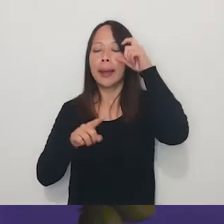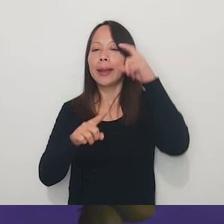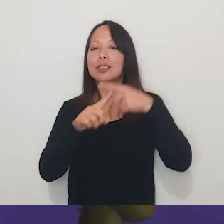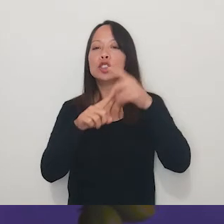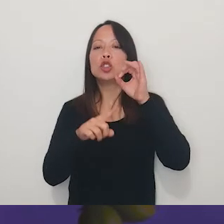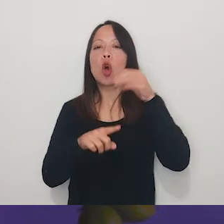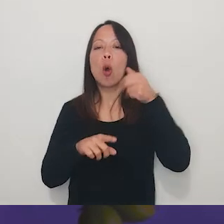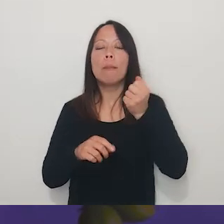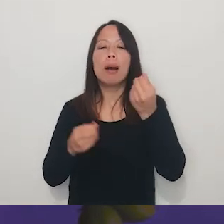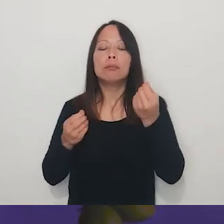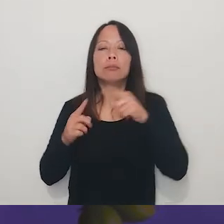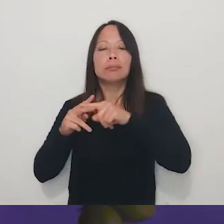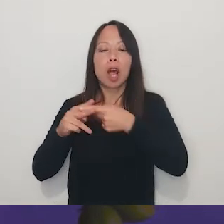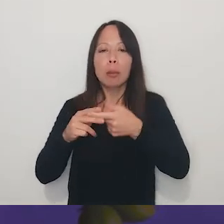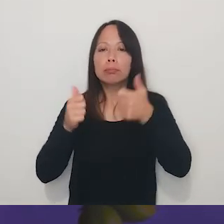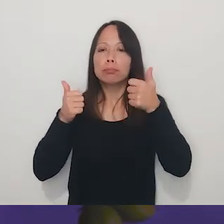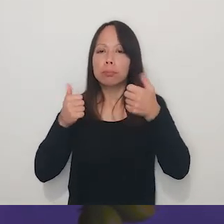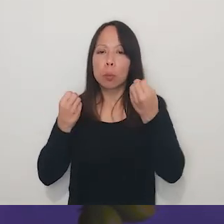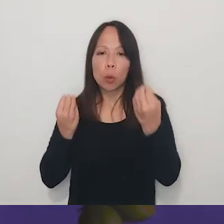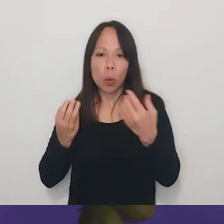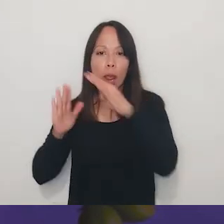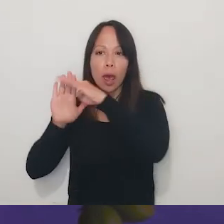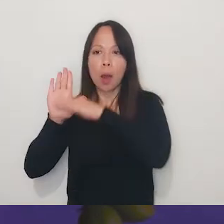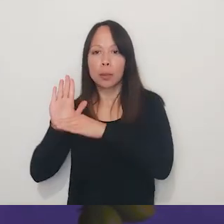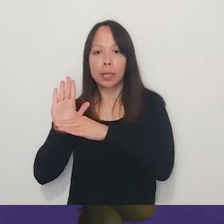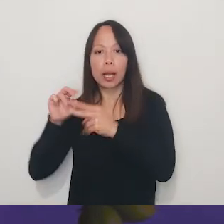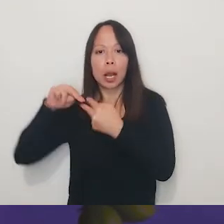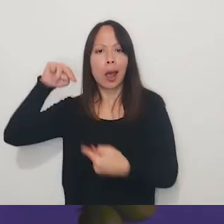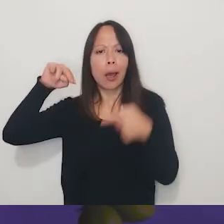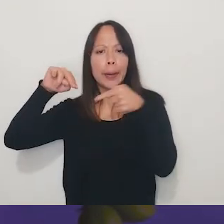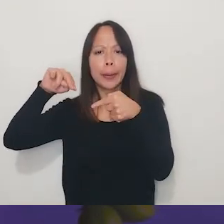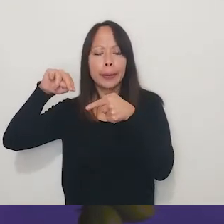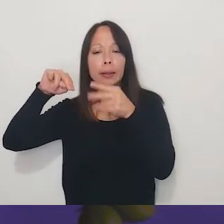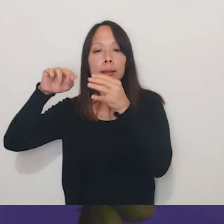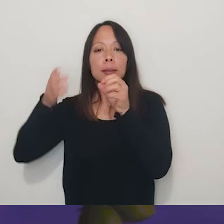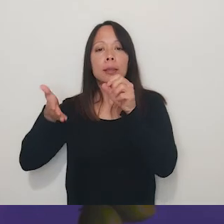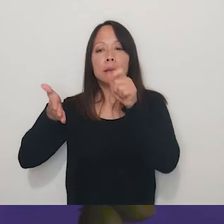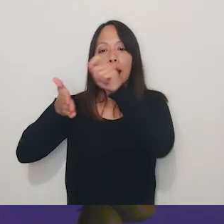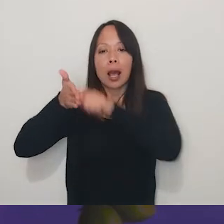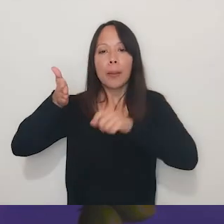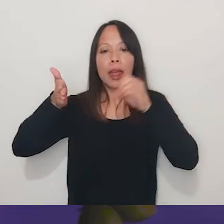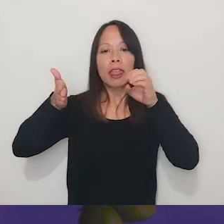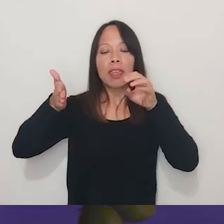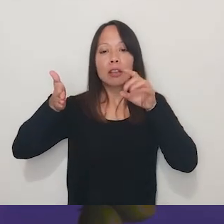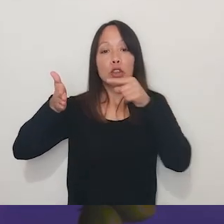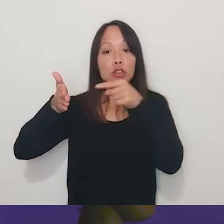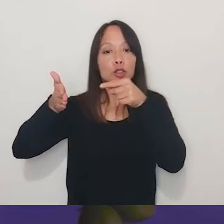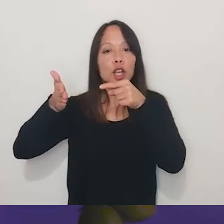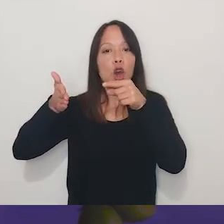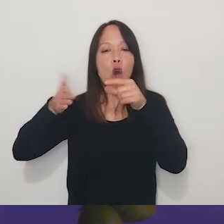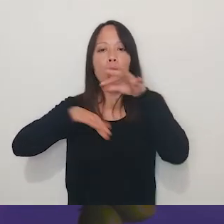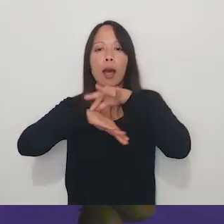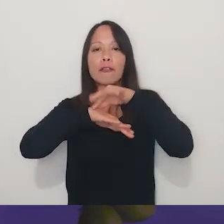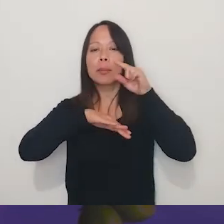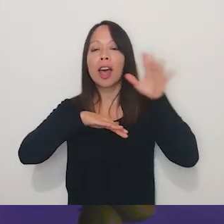exoma? El exoma es una herramienta muy buena, los programas estos que buscan a nivel genómico diagnóstico en los pacientes no